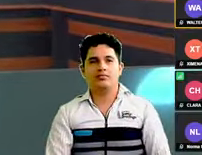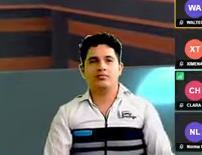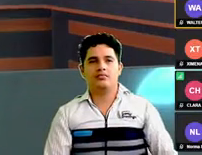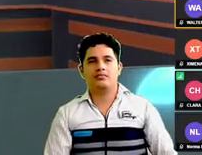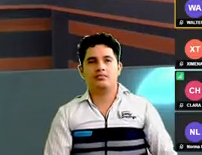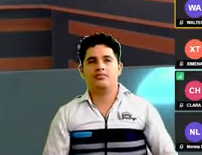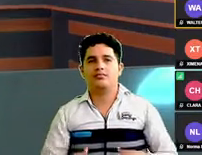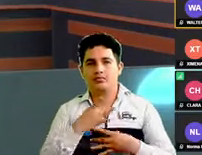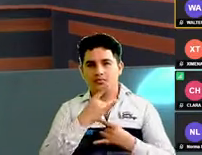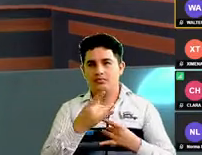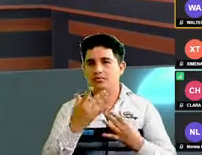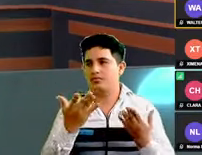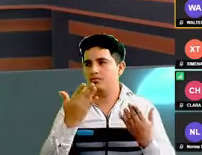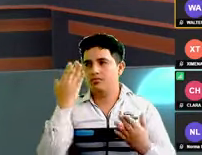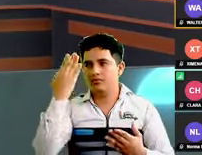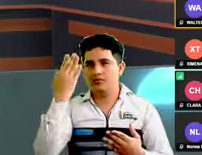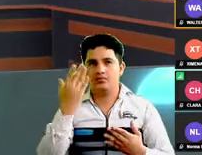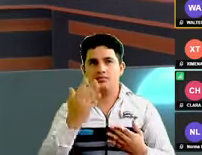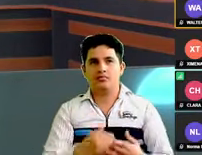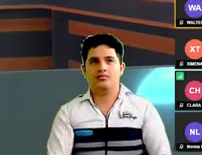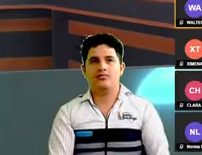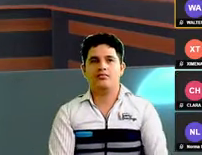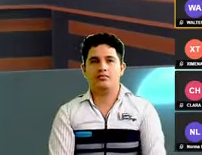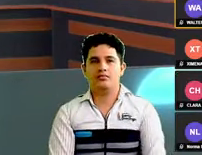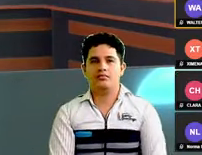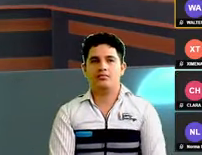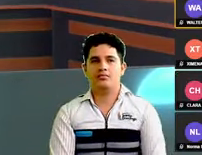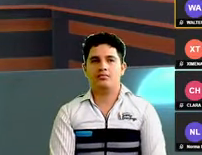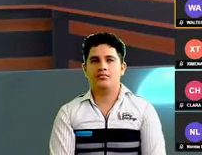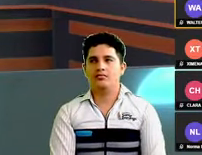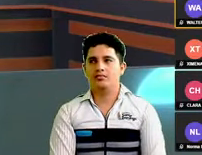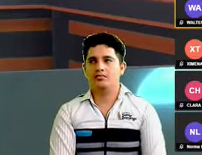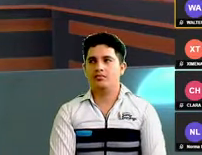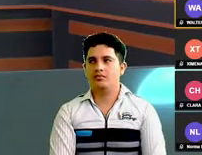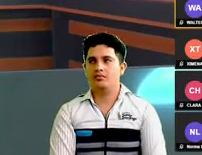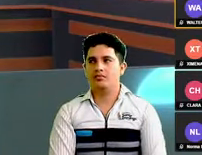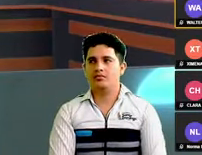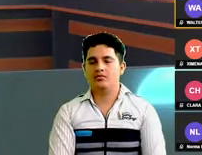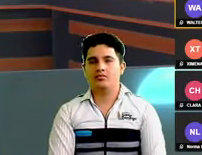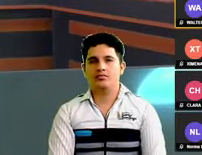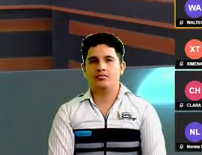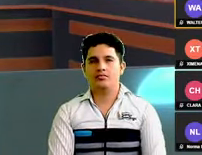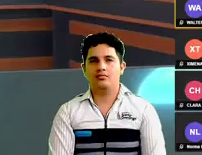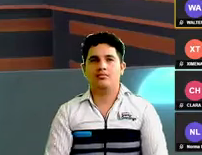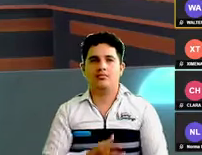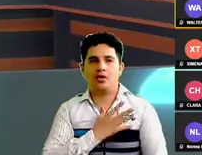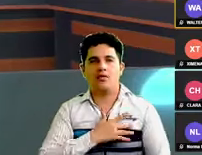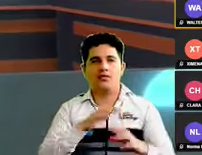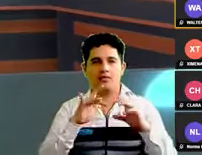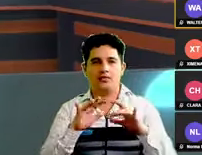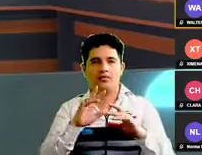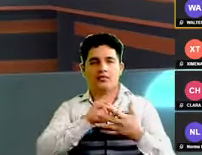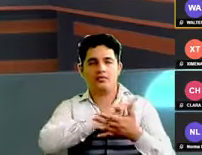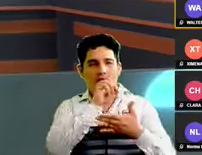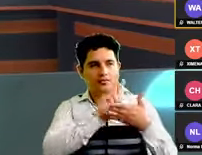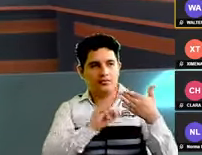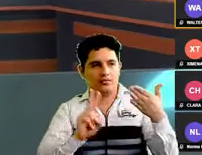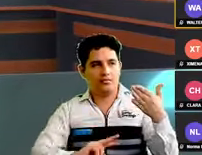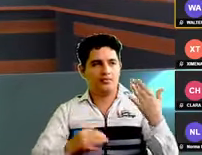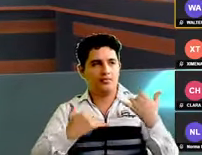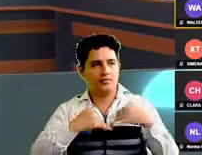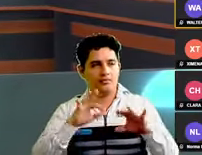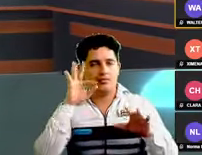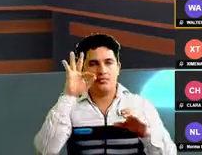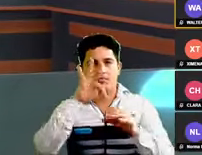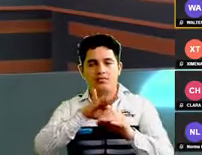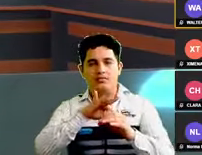Con gusto, señor alcalde, compañeras y compañeros concejales. Señor secretario, vamos a proceder a dar lectura al siguiente